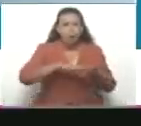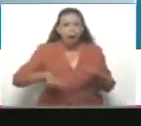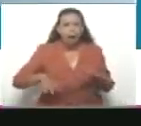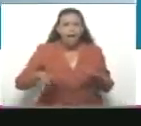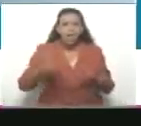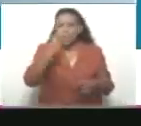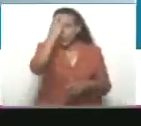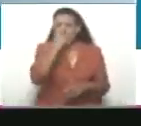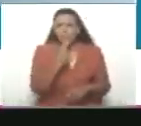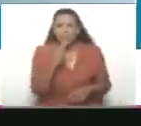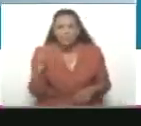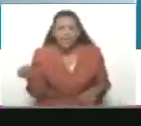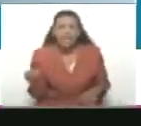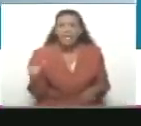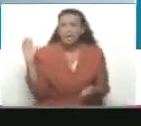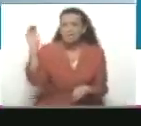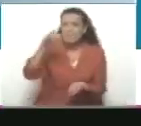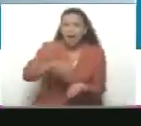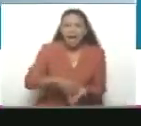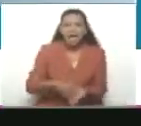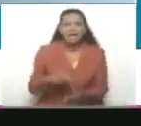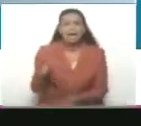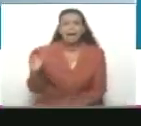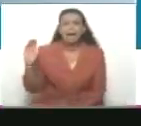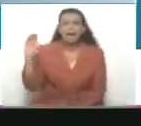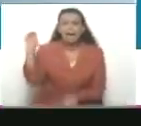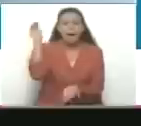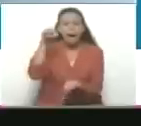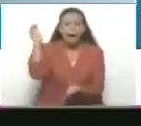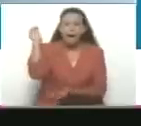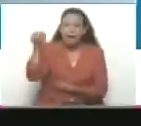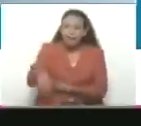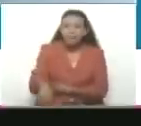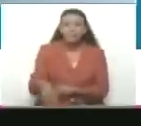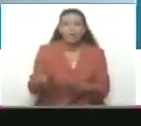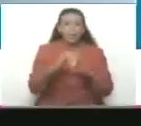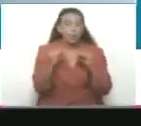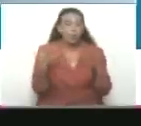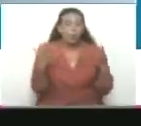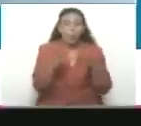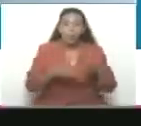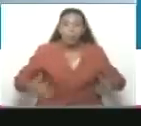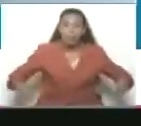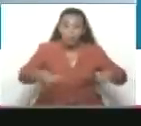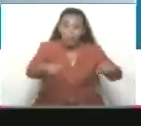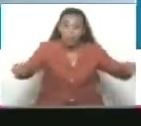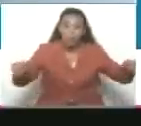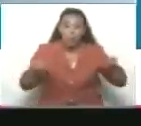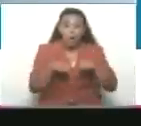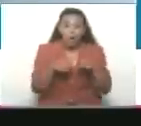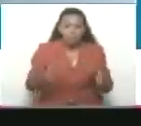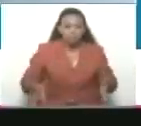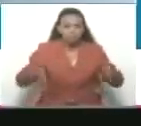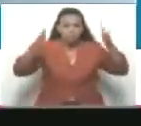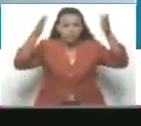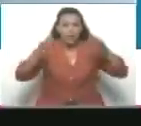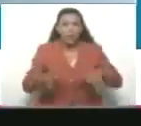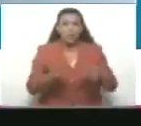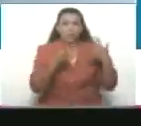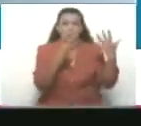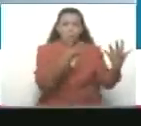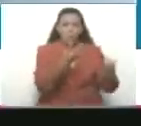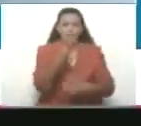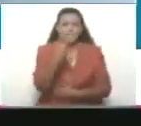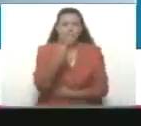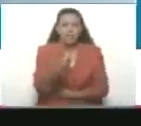Tec etcétera A toda esa zona un tremendo hospital yo tengo aquí los datos 92